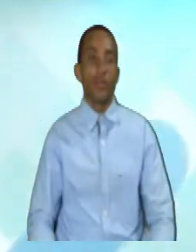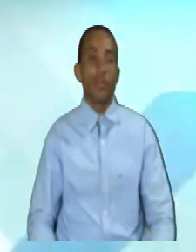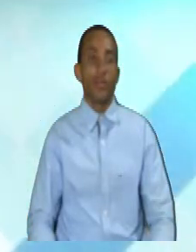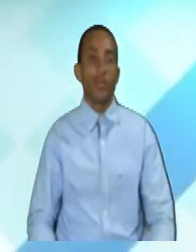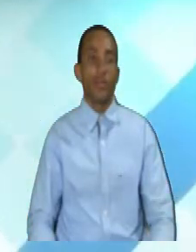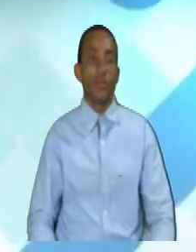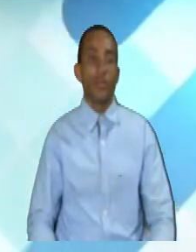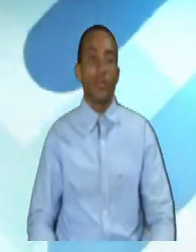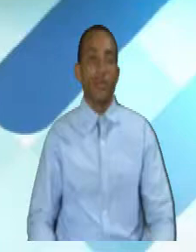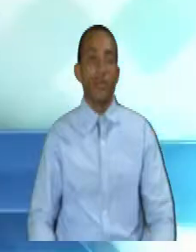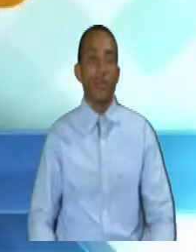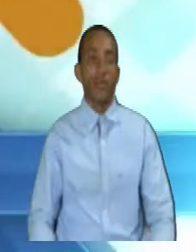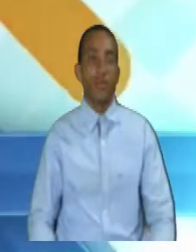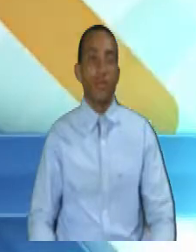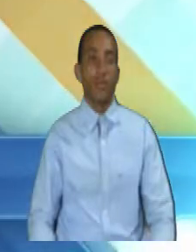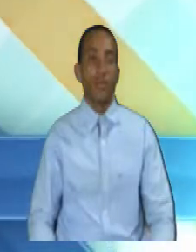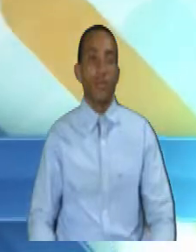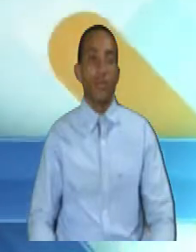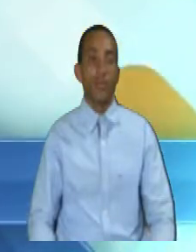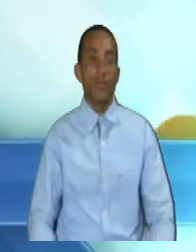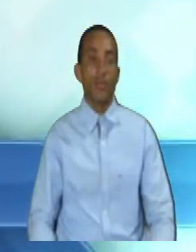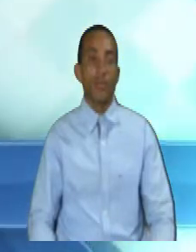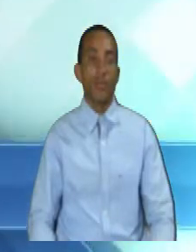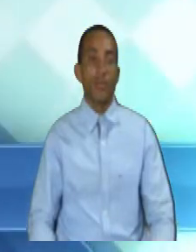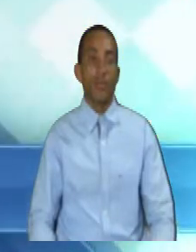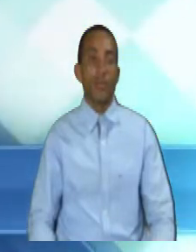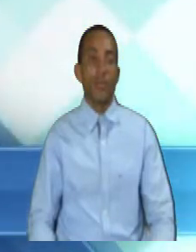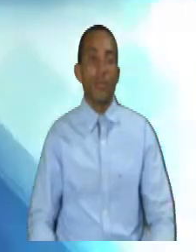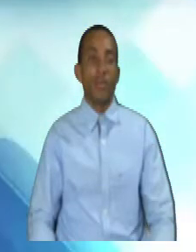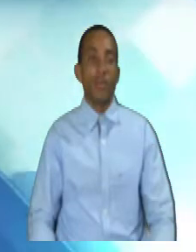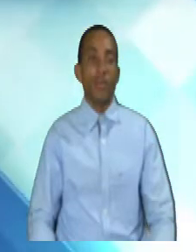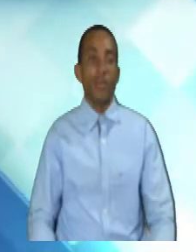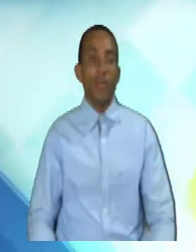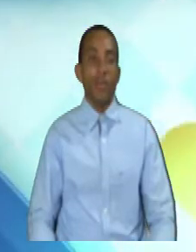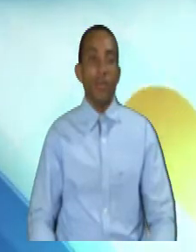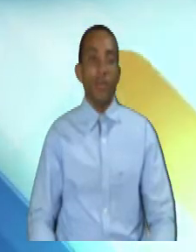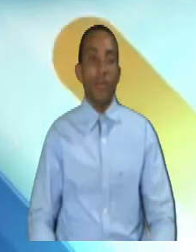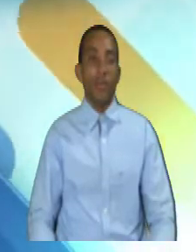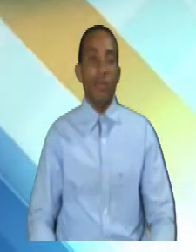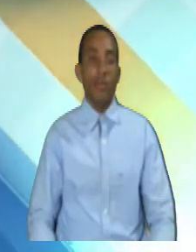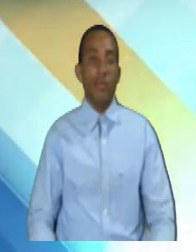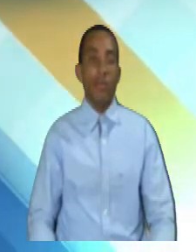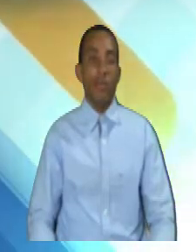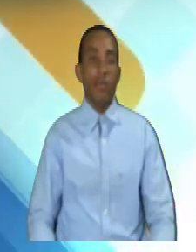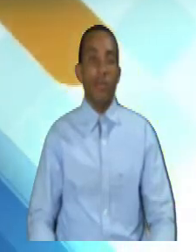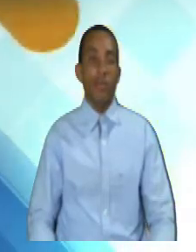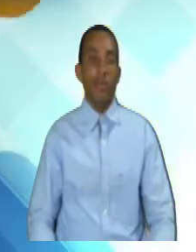Hola,